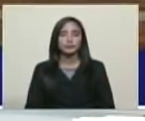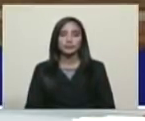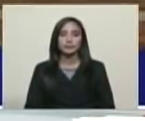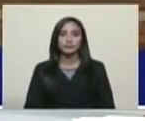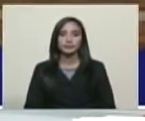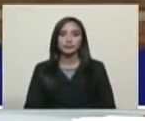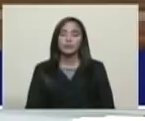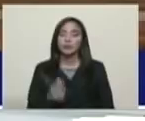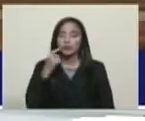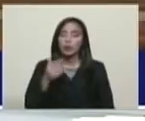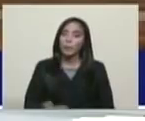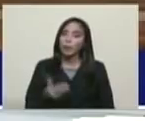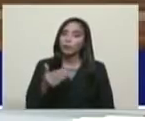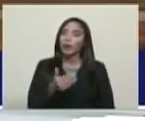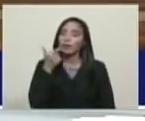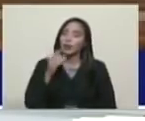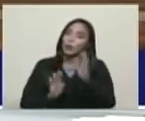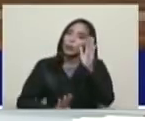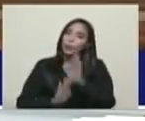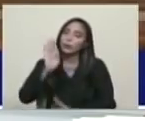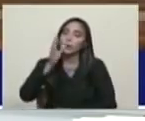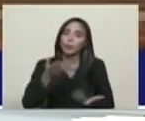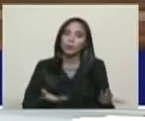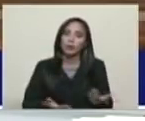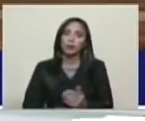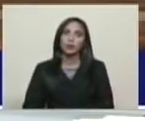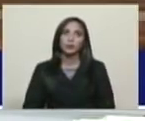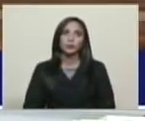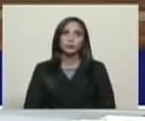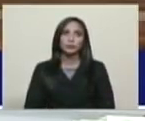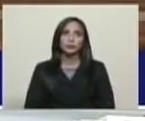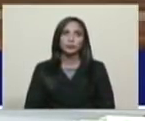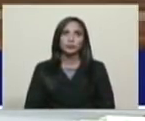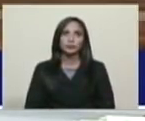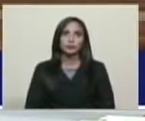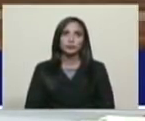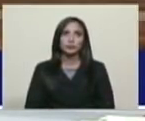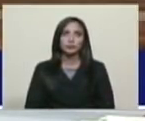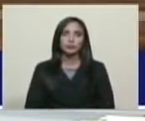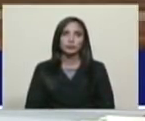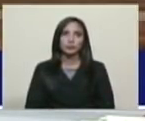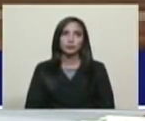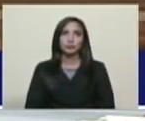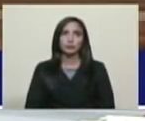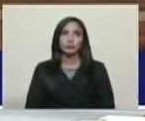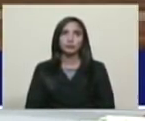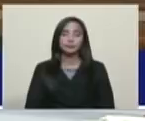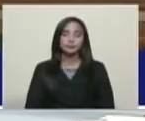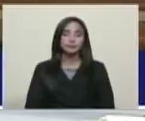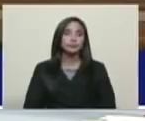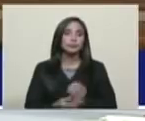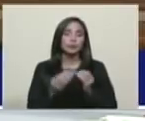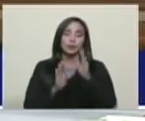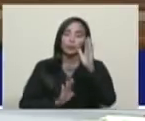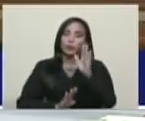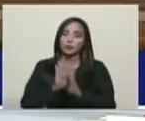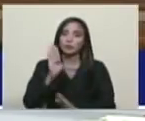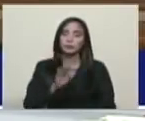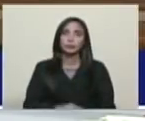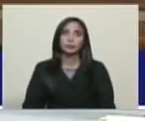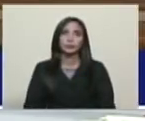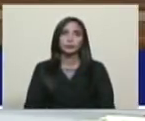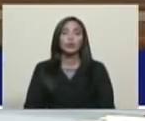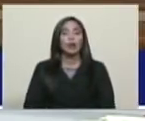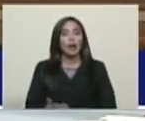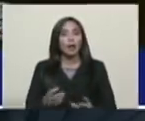Venezuela es un portento, es una potencia regional y es una potencia mundial en todos estos aspectos. Y en